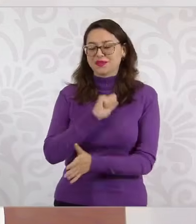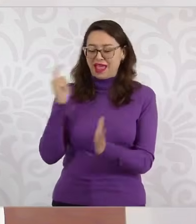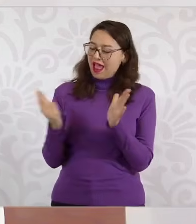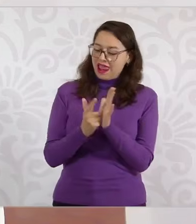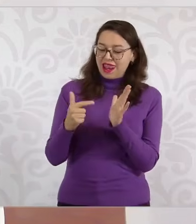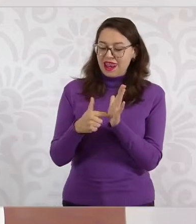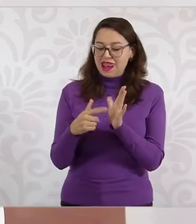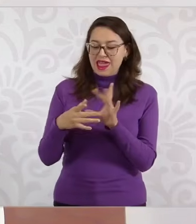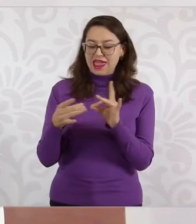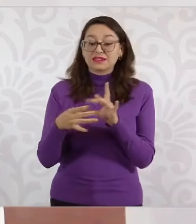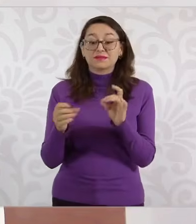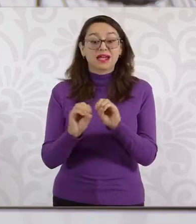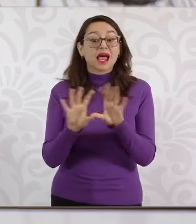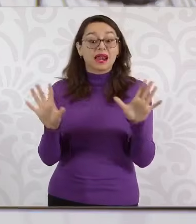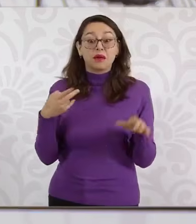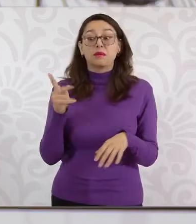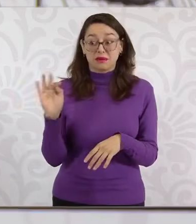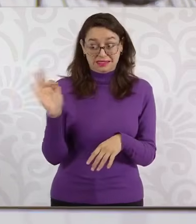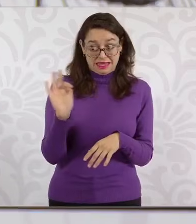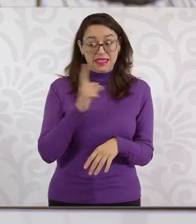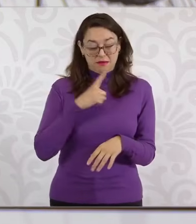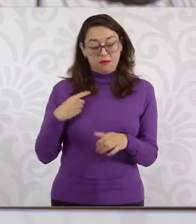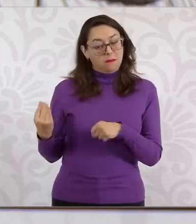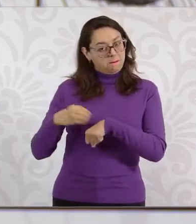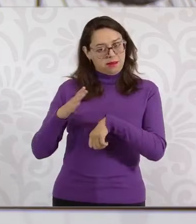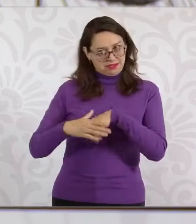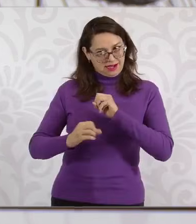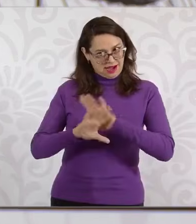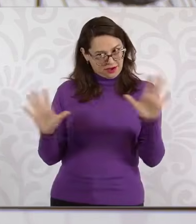quedó, habría que agregarlo en todo caso para los regidores, pero en el transitorio